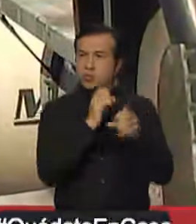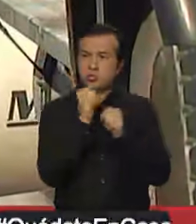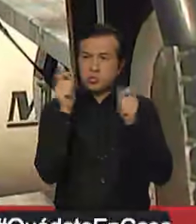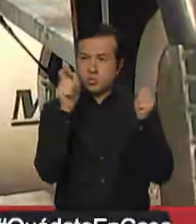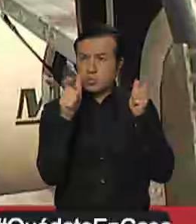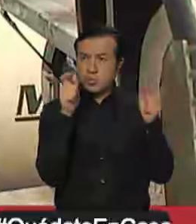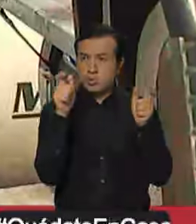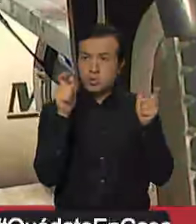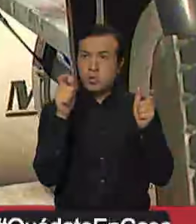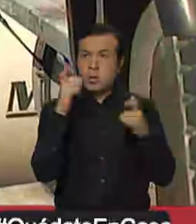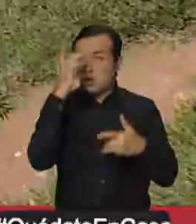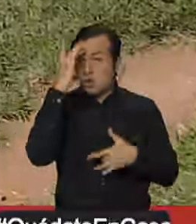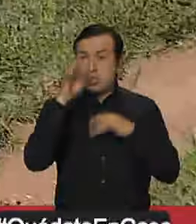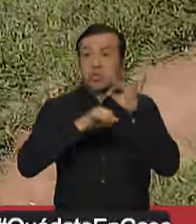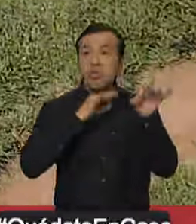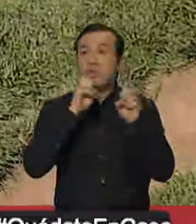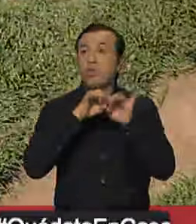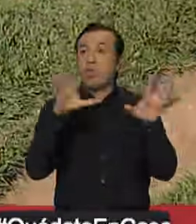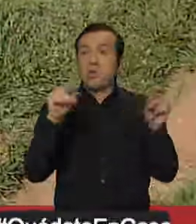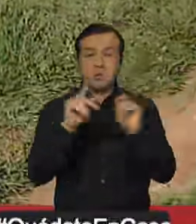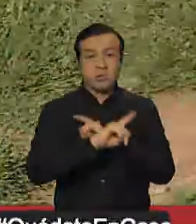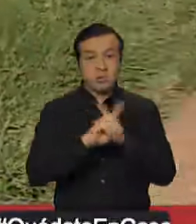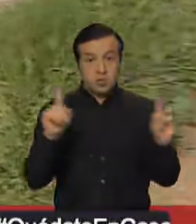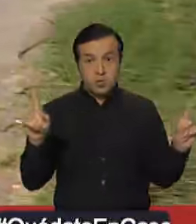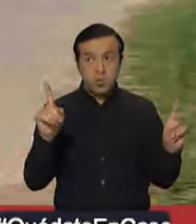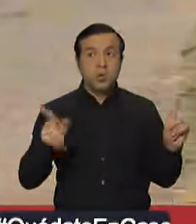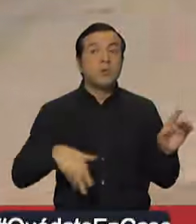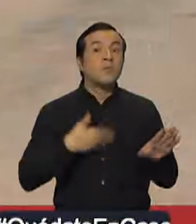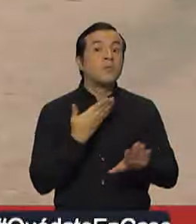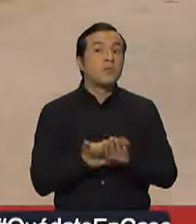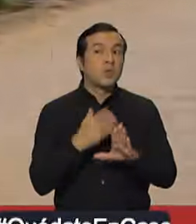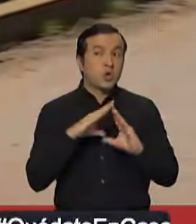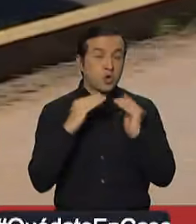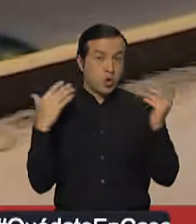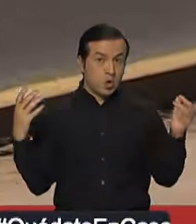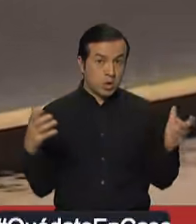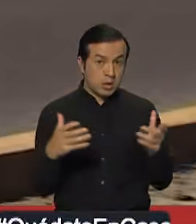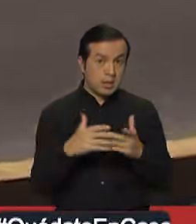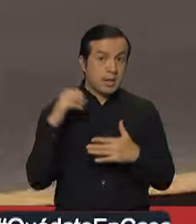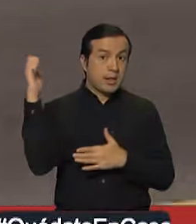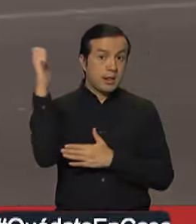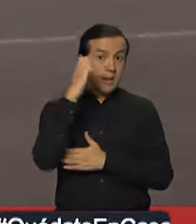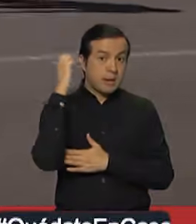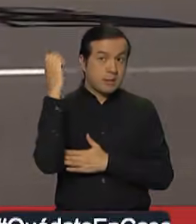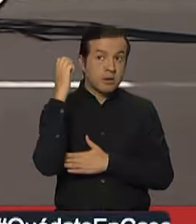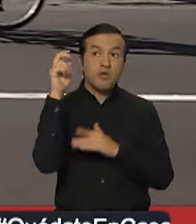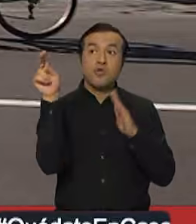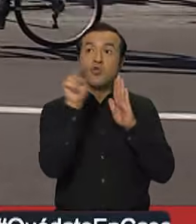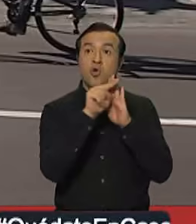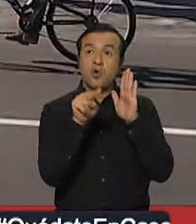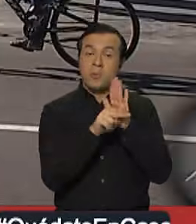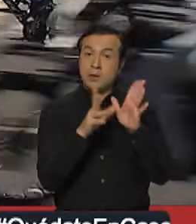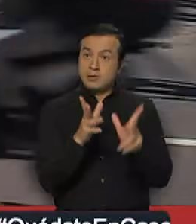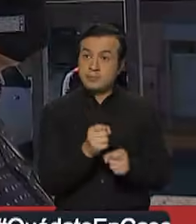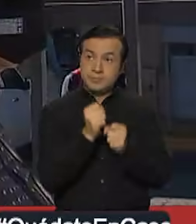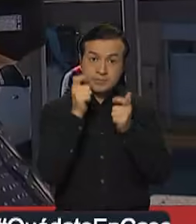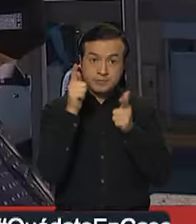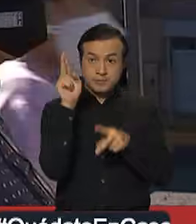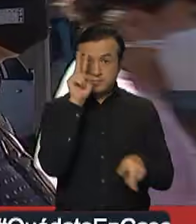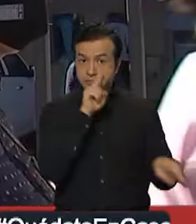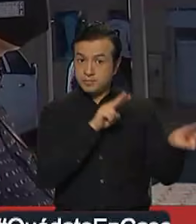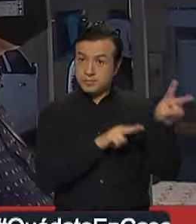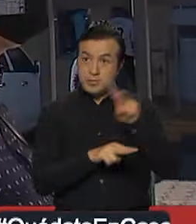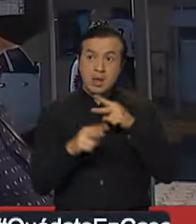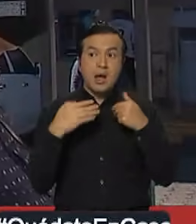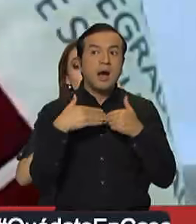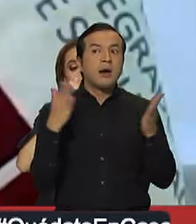la propagación del COVID-19. Para ello, presentaron al Comité de Operaciones de Emergencias un protocolo de seguridad para la reapertura